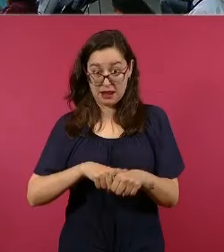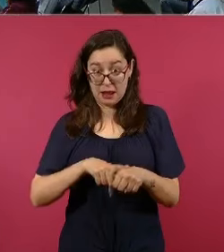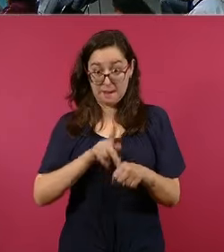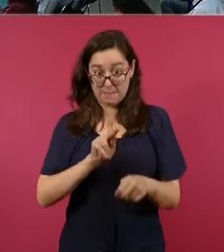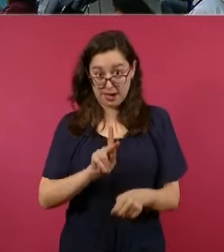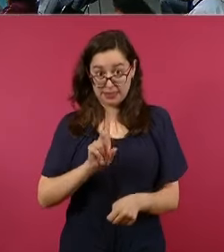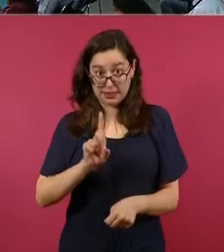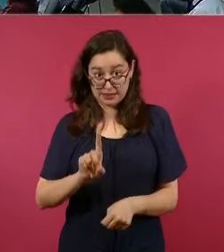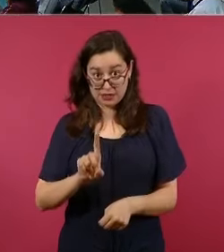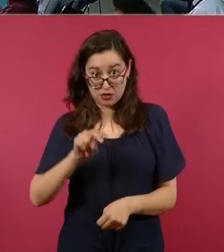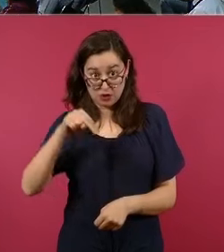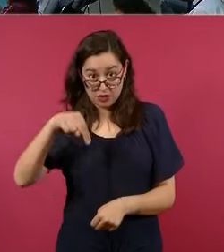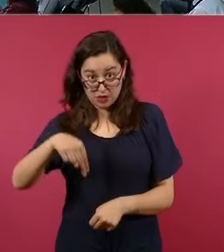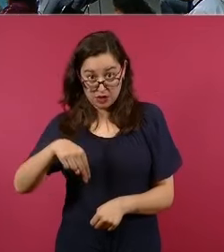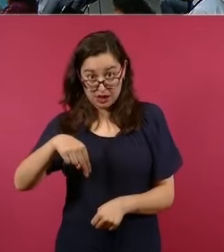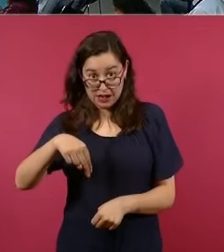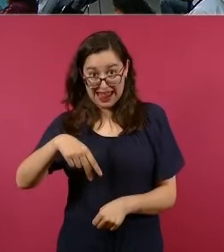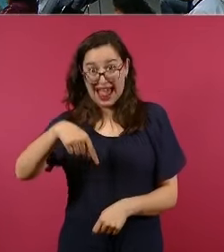México